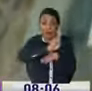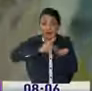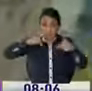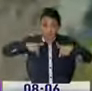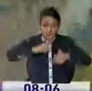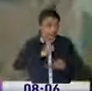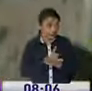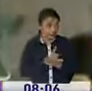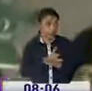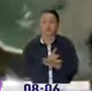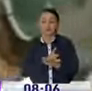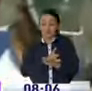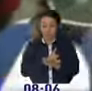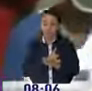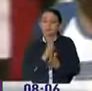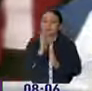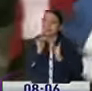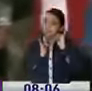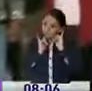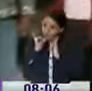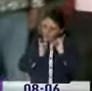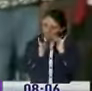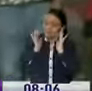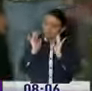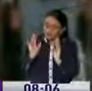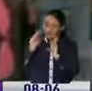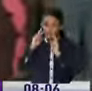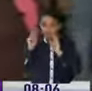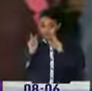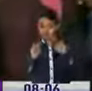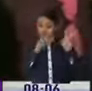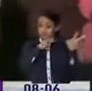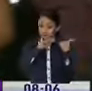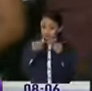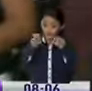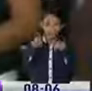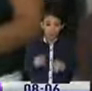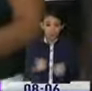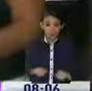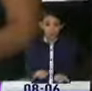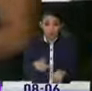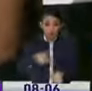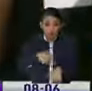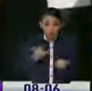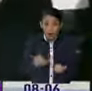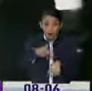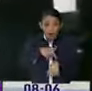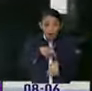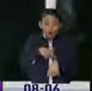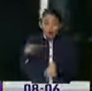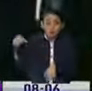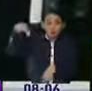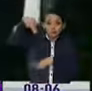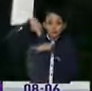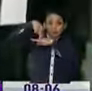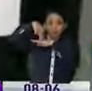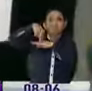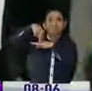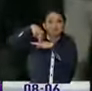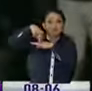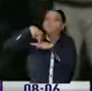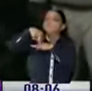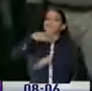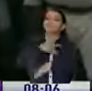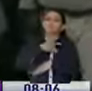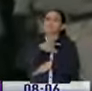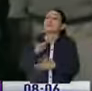sector. Señorita periodista, como usted puede observar y en estos pocos minutos que usted ha estado aquí, usted